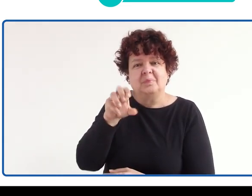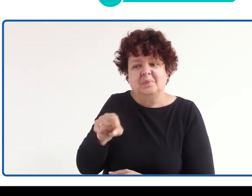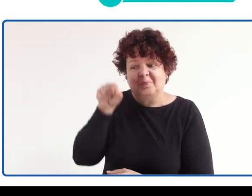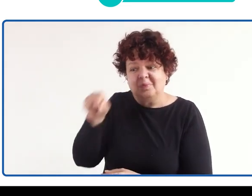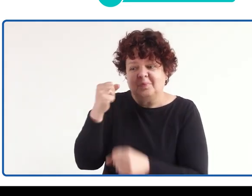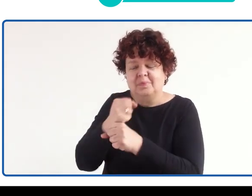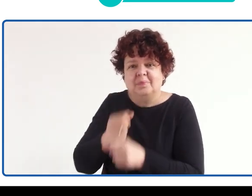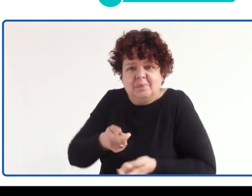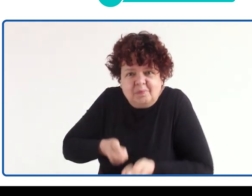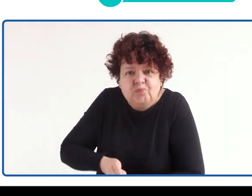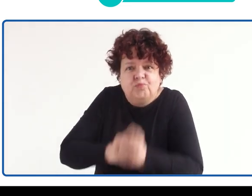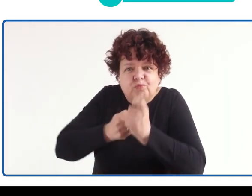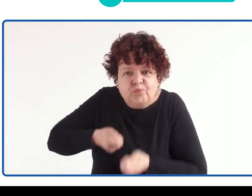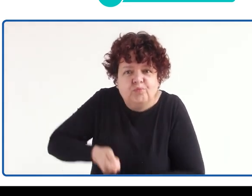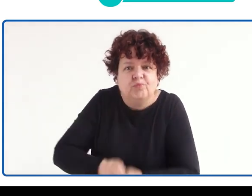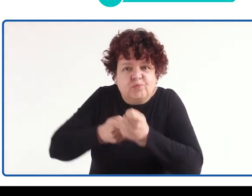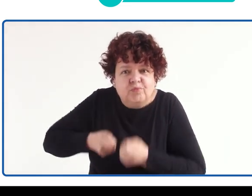es agricultor.